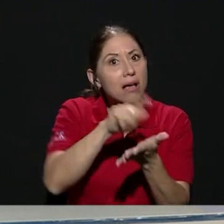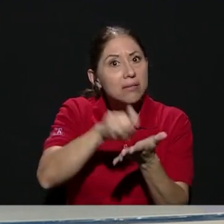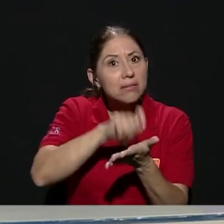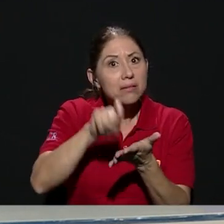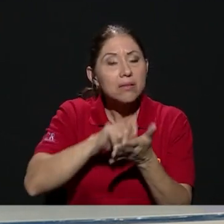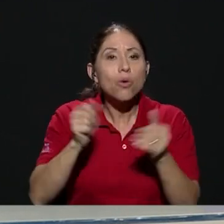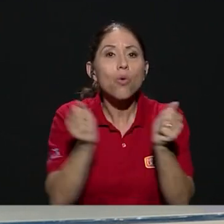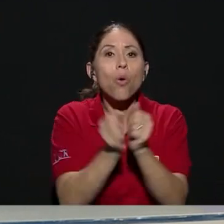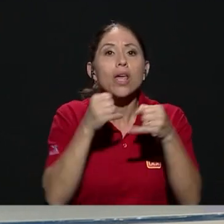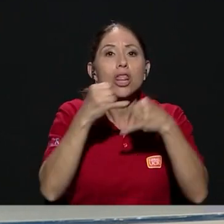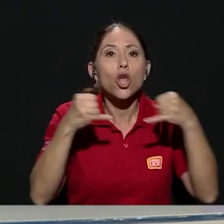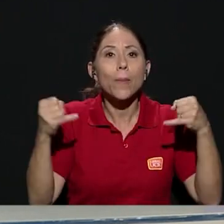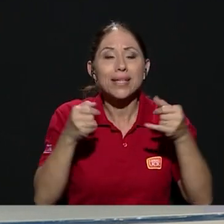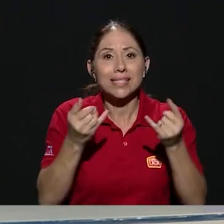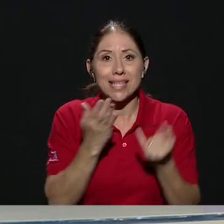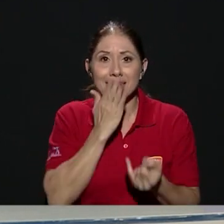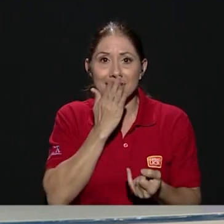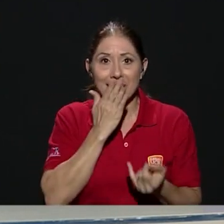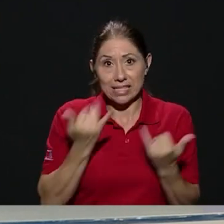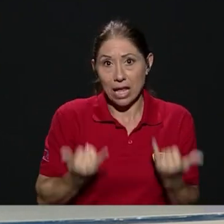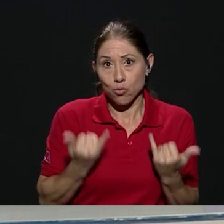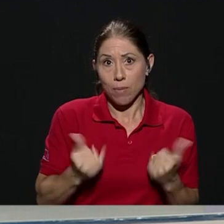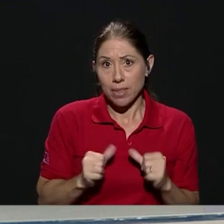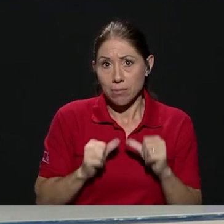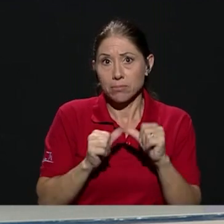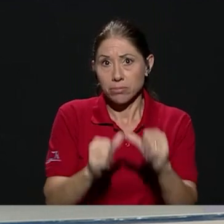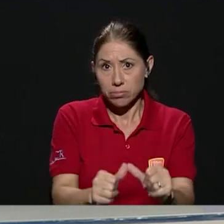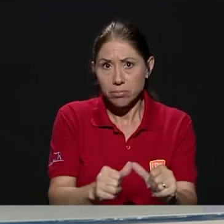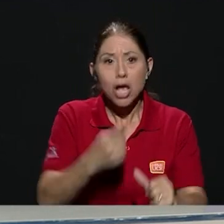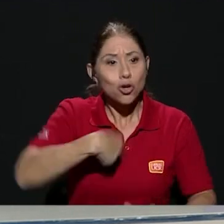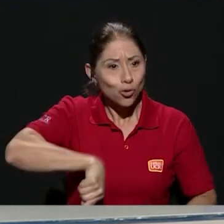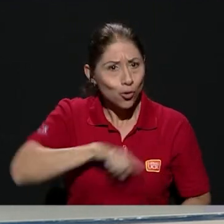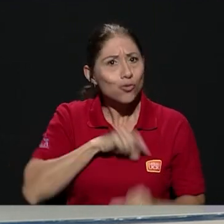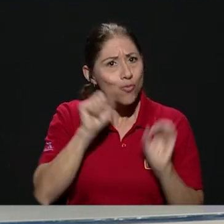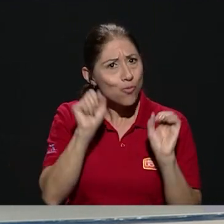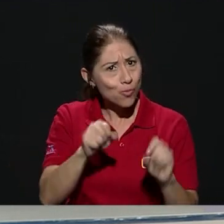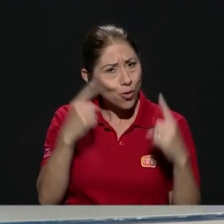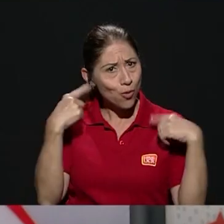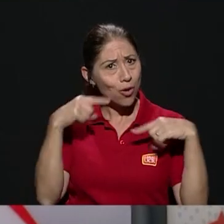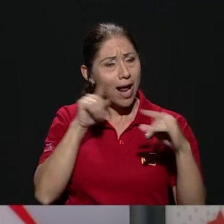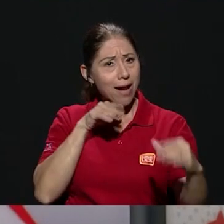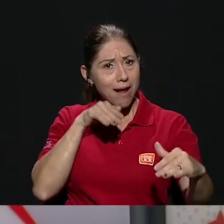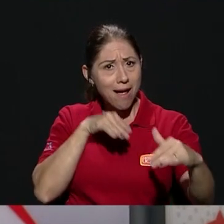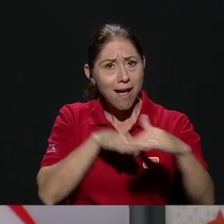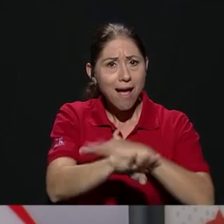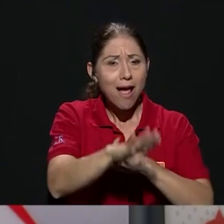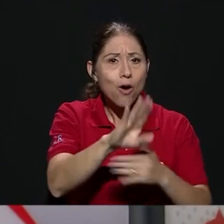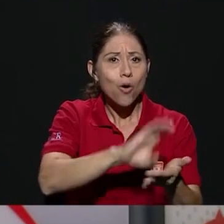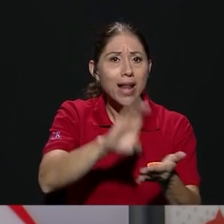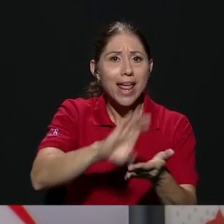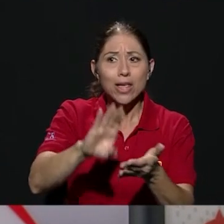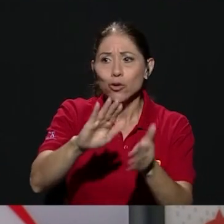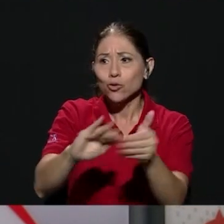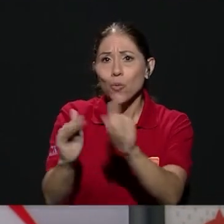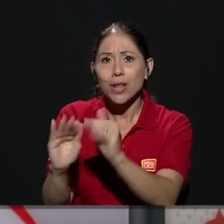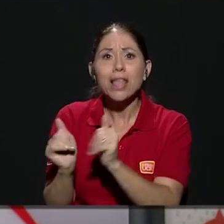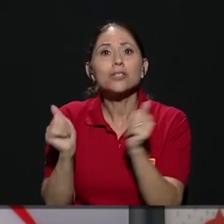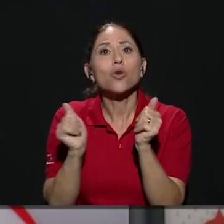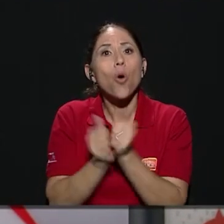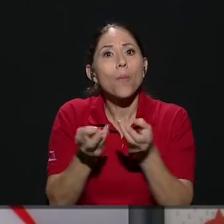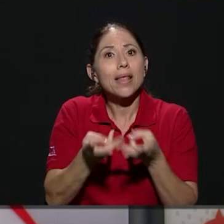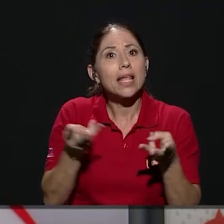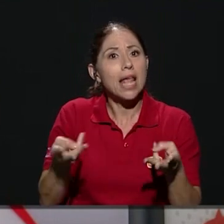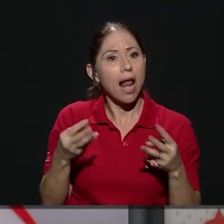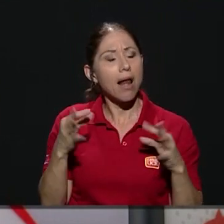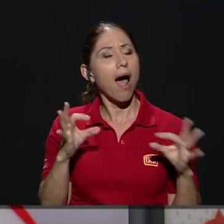actualmente persisten, ¿verdad? Y eso nos ha permitido llegar a colegios y a las comunidades con material con pertinencia y validado por la población